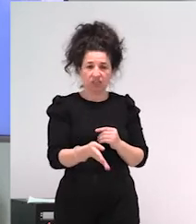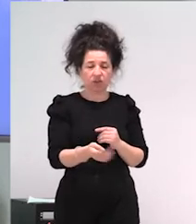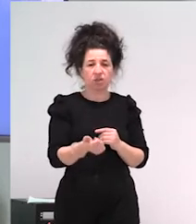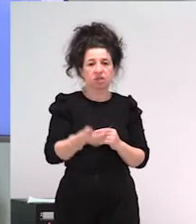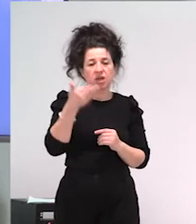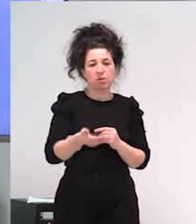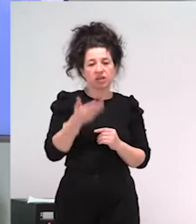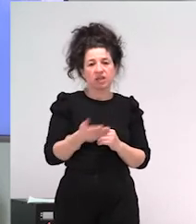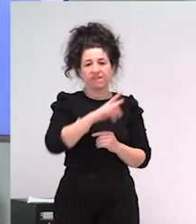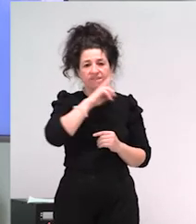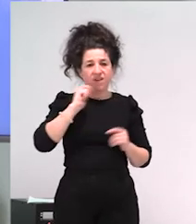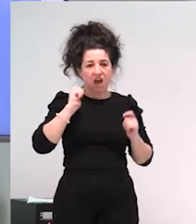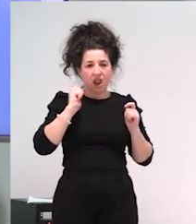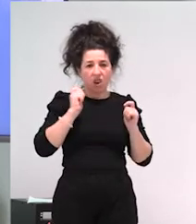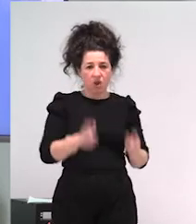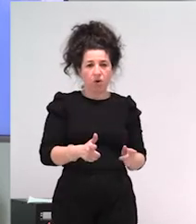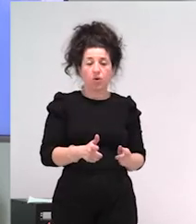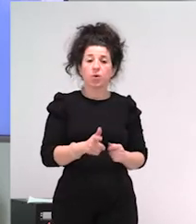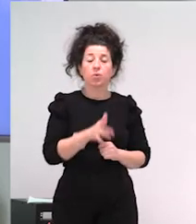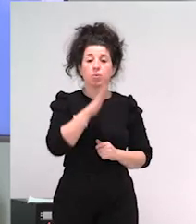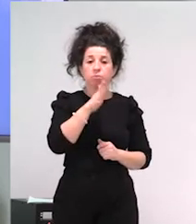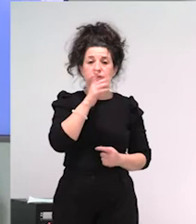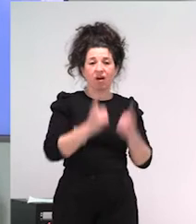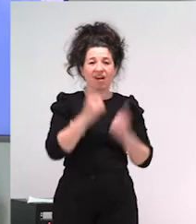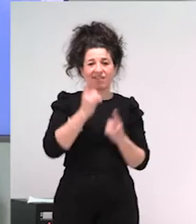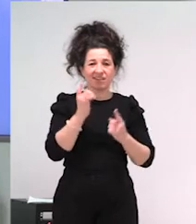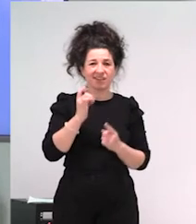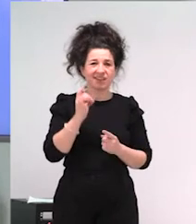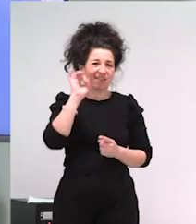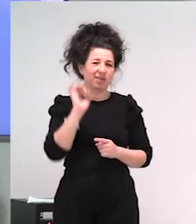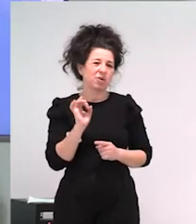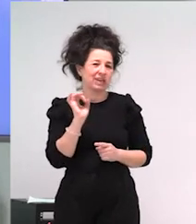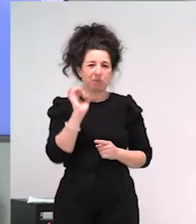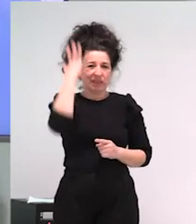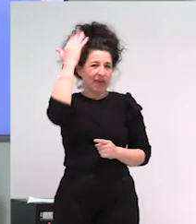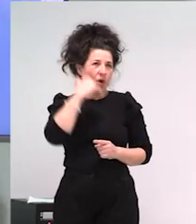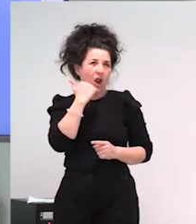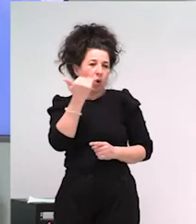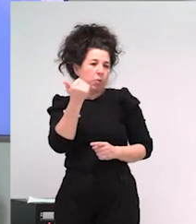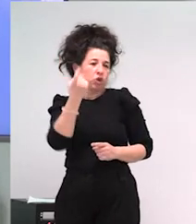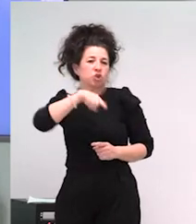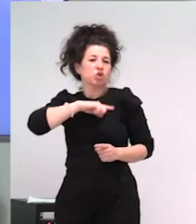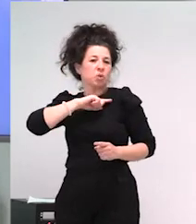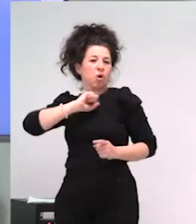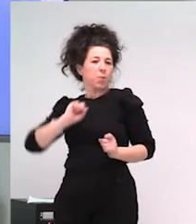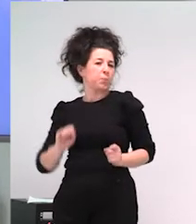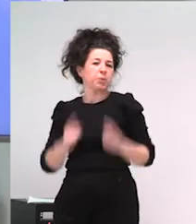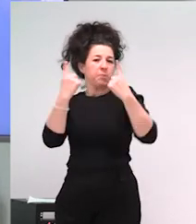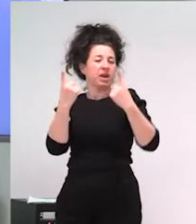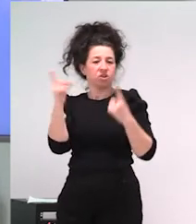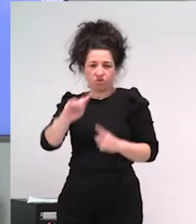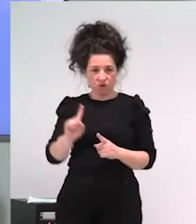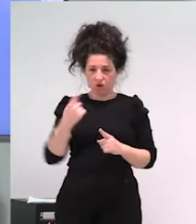en valor, porque muchas veces parece que hagamos inventado la rueda y no, para nada. Somos un relevo generacional,